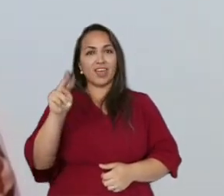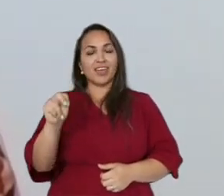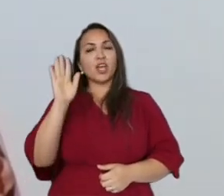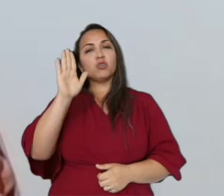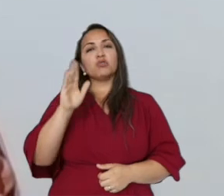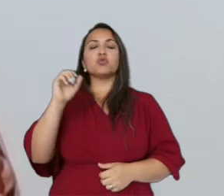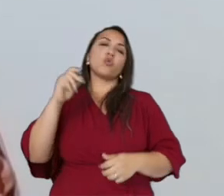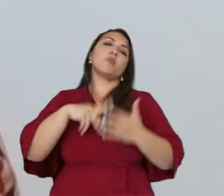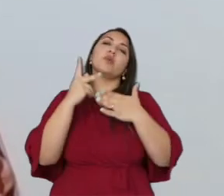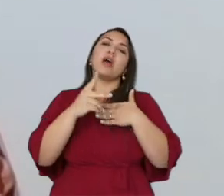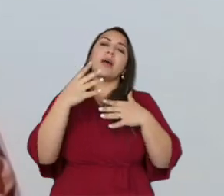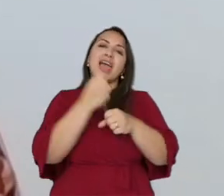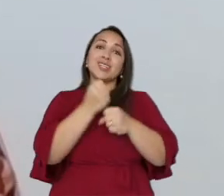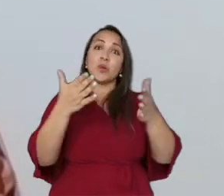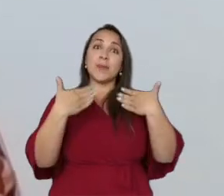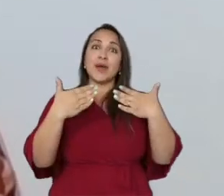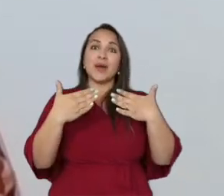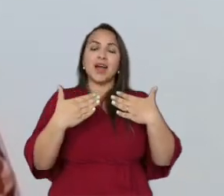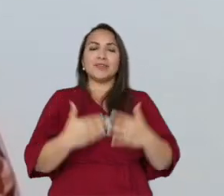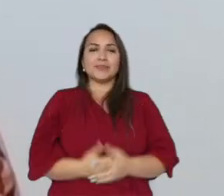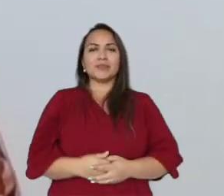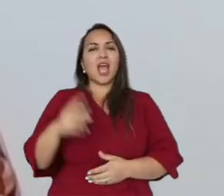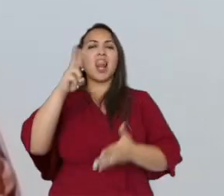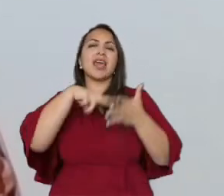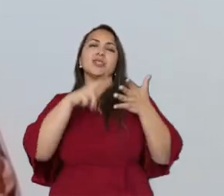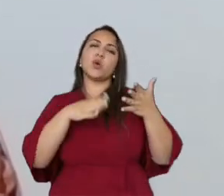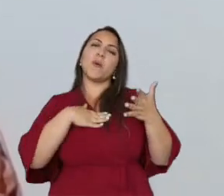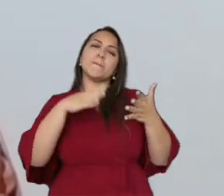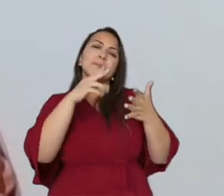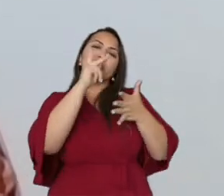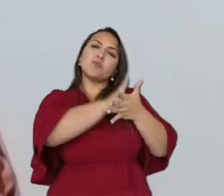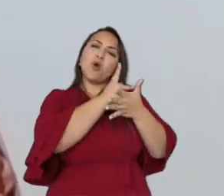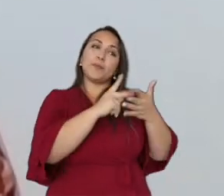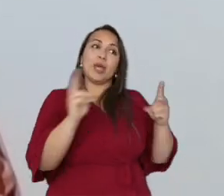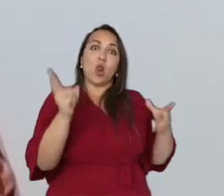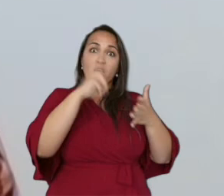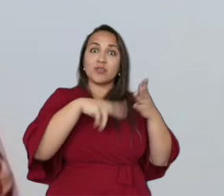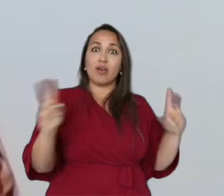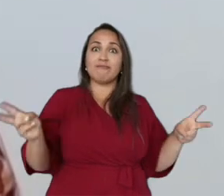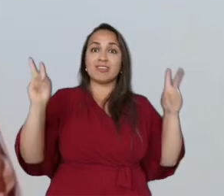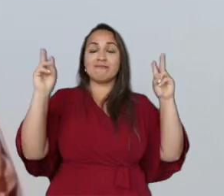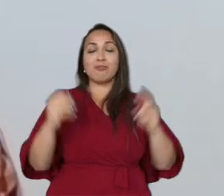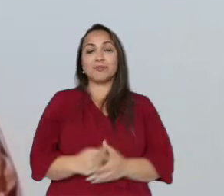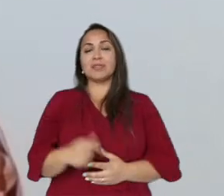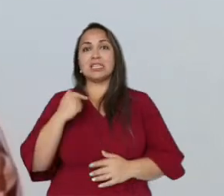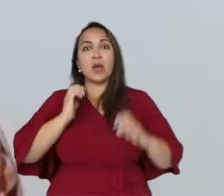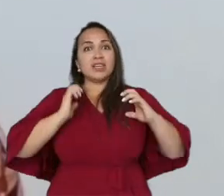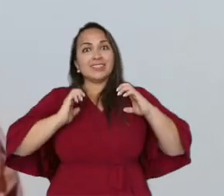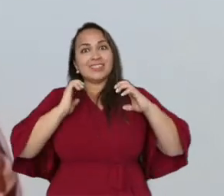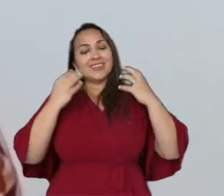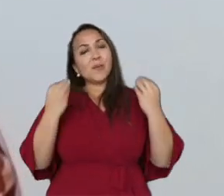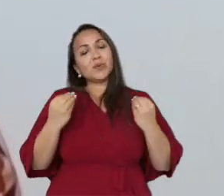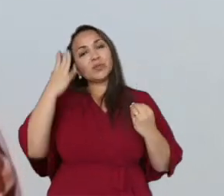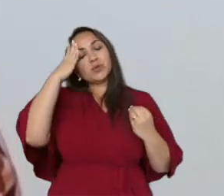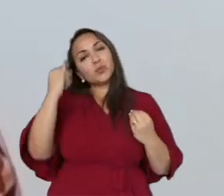con su programa hecho en Panamá que leyó unos versos míos, los leyó en vivo. Y yo me emocioné